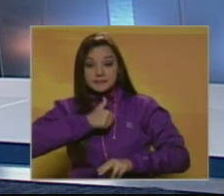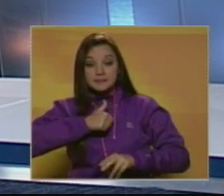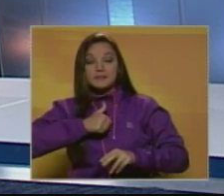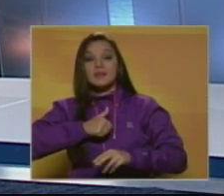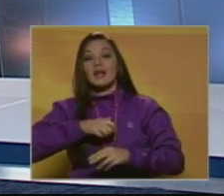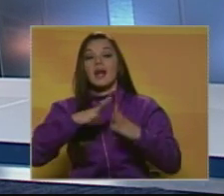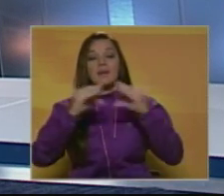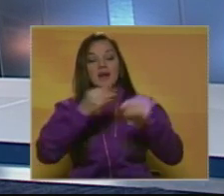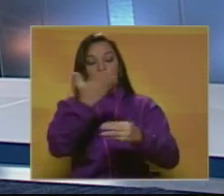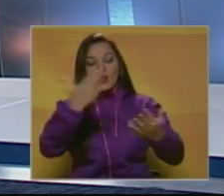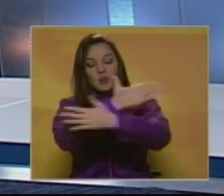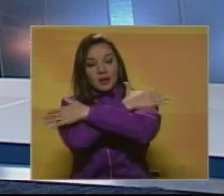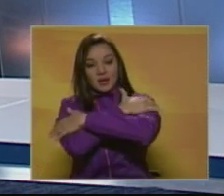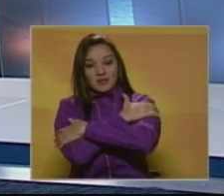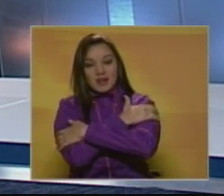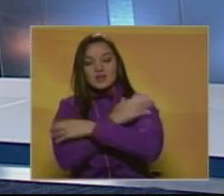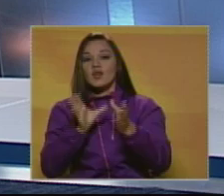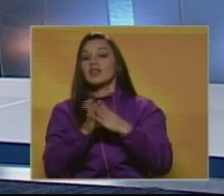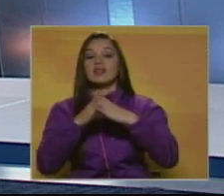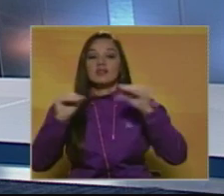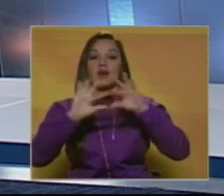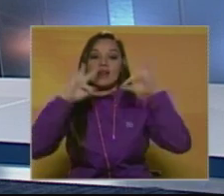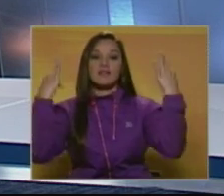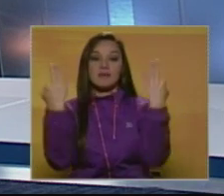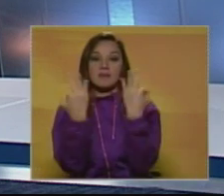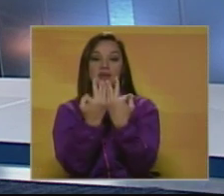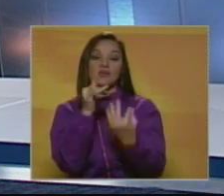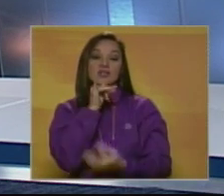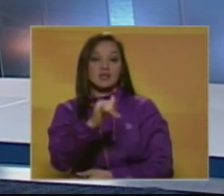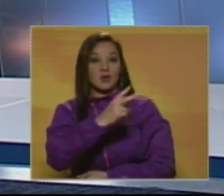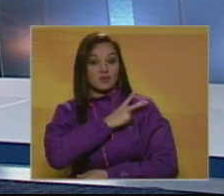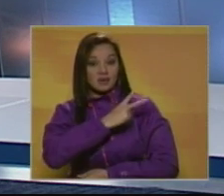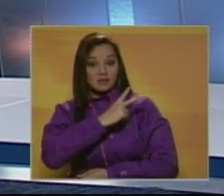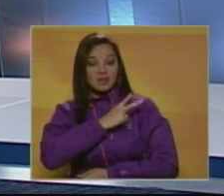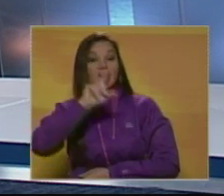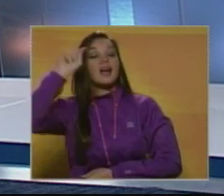todos. Un gran abrazo de parte de toda la familia de su Noticiero Venevisión